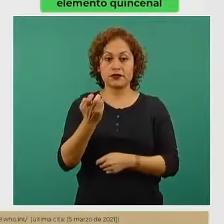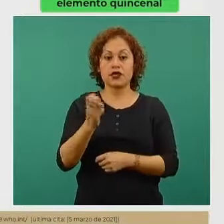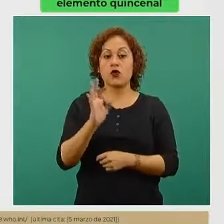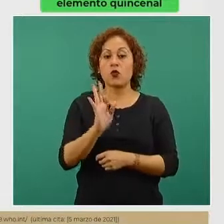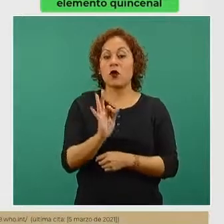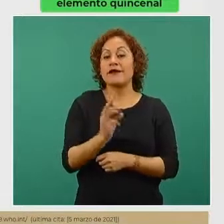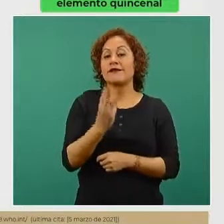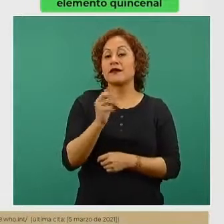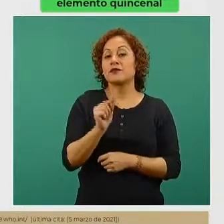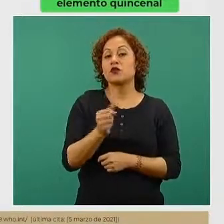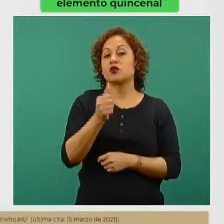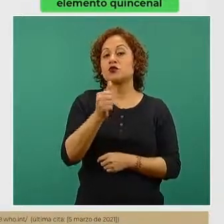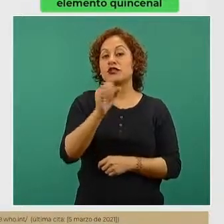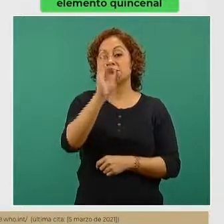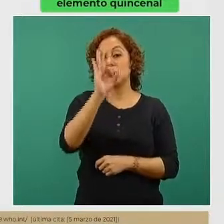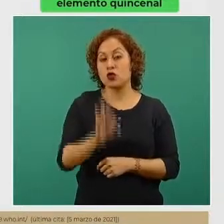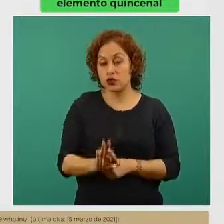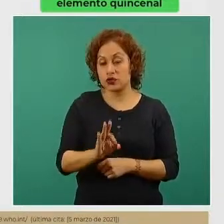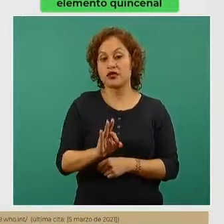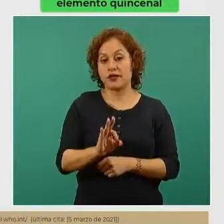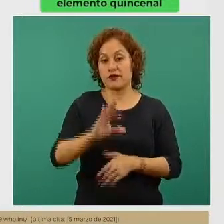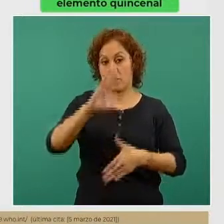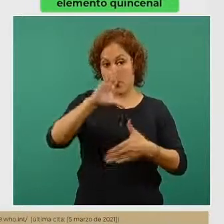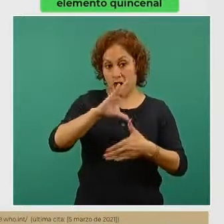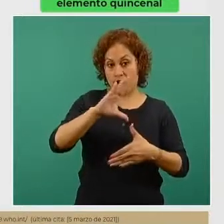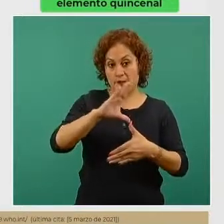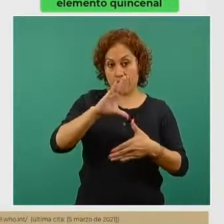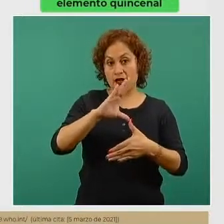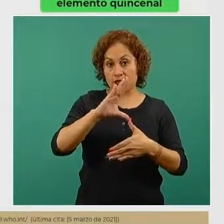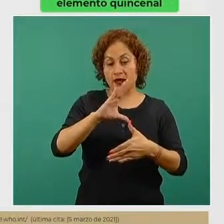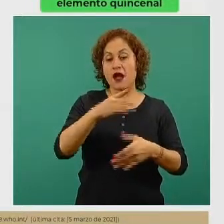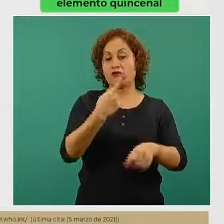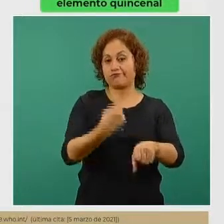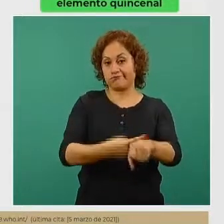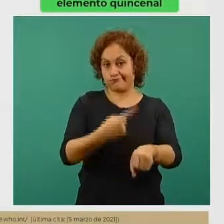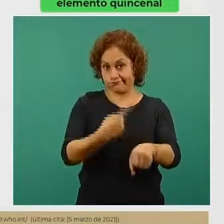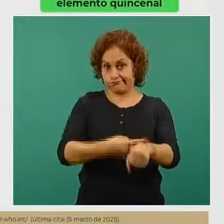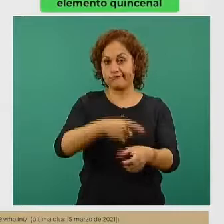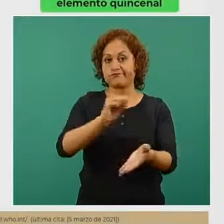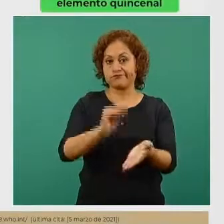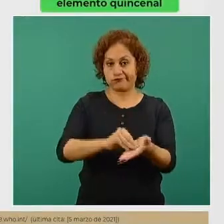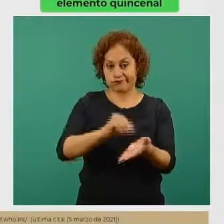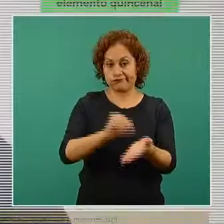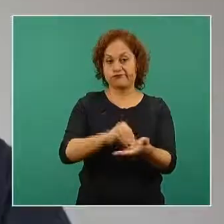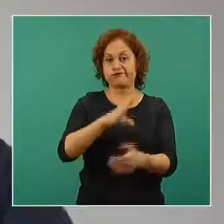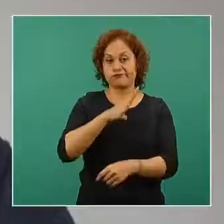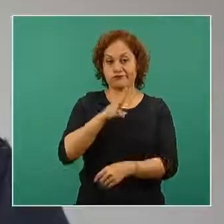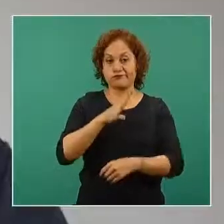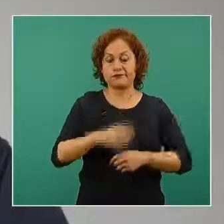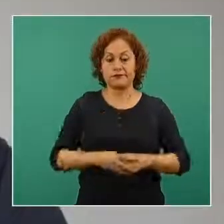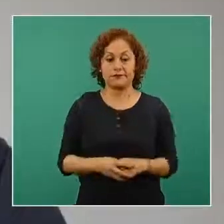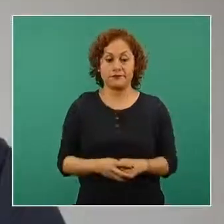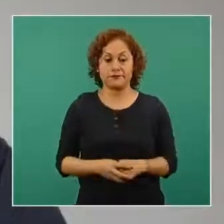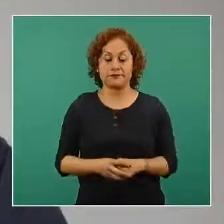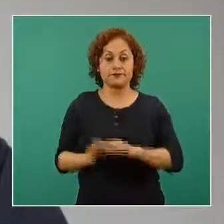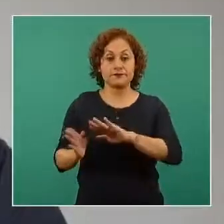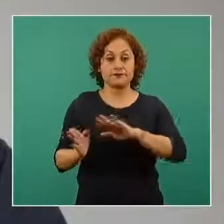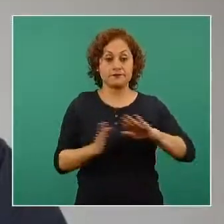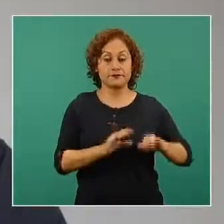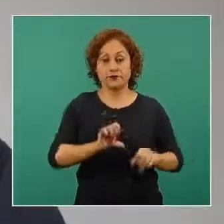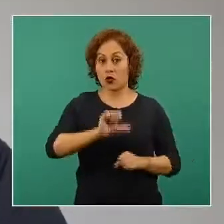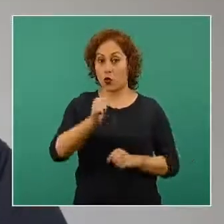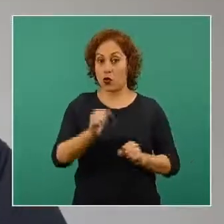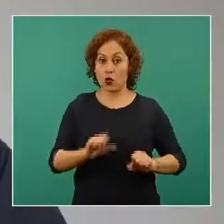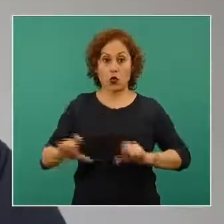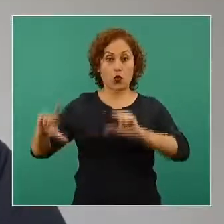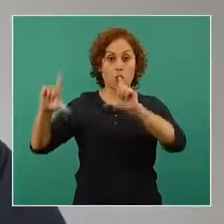43.6%, la cantidad de los casos con inicio de signos y síntomas en las últimas 2 semanas. Si vemos la siguiente gráfica,